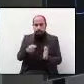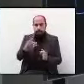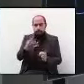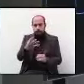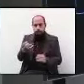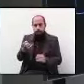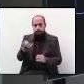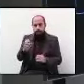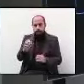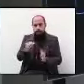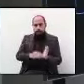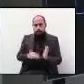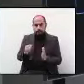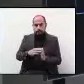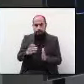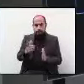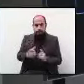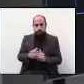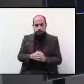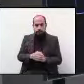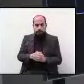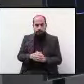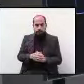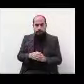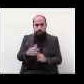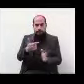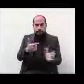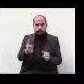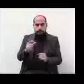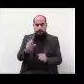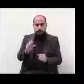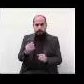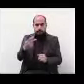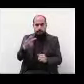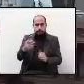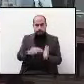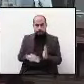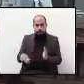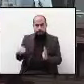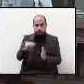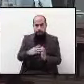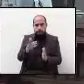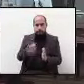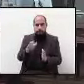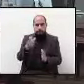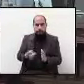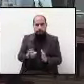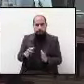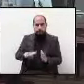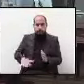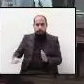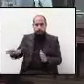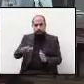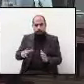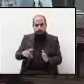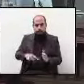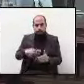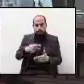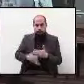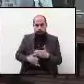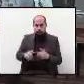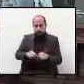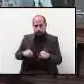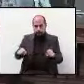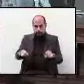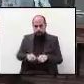432 millones de pesos y un monto total de 798 millones de pesos las áreas proyectadas es un salón de pleno